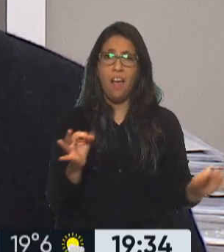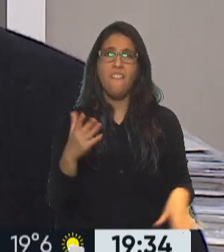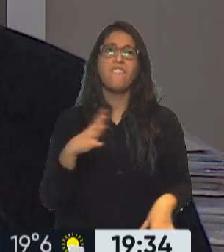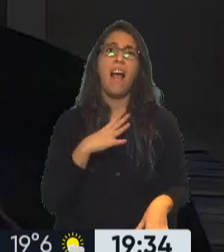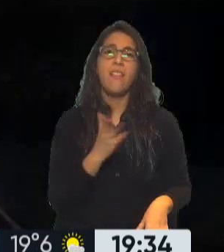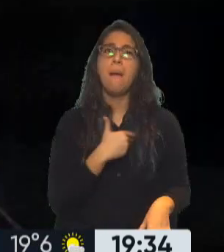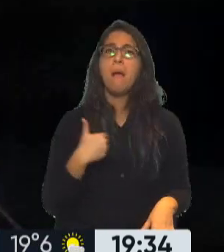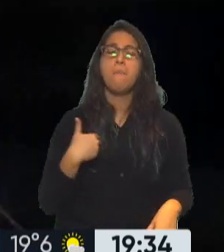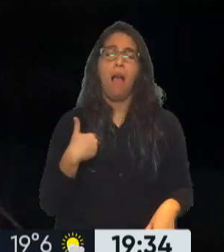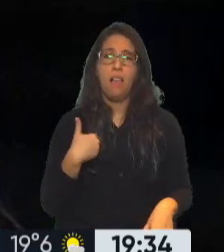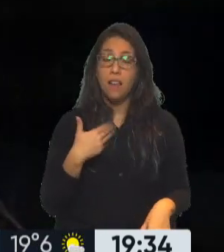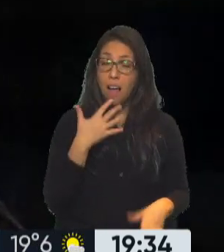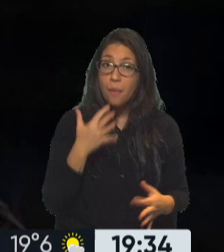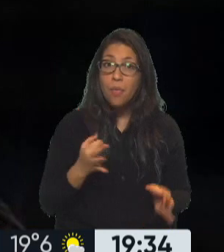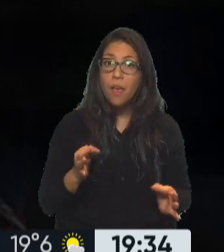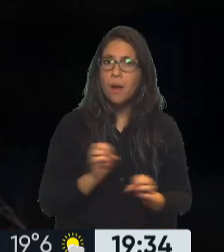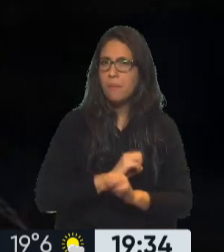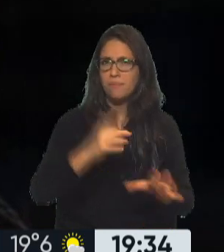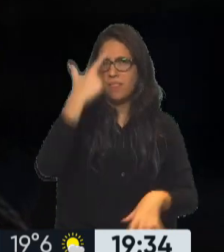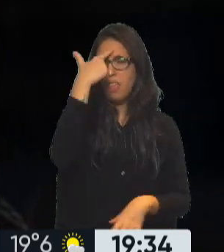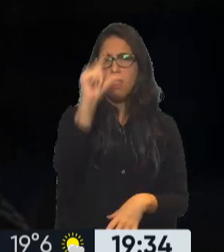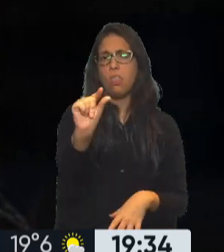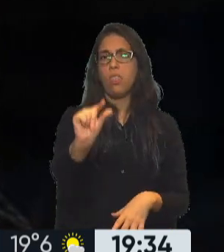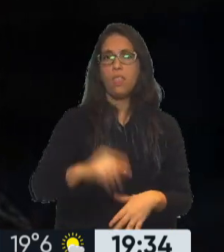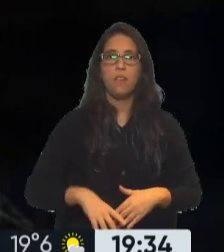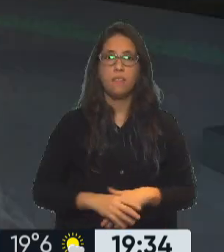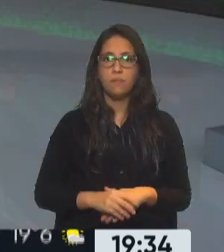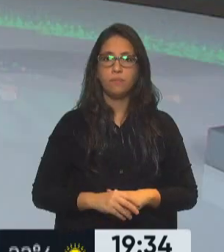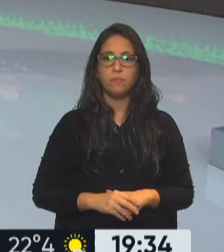madre una barbaridad de una ignorancia supina